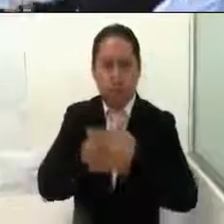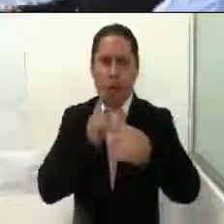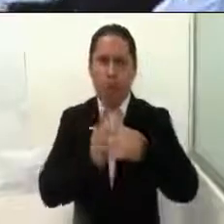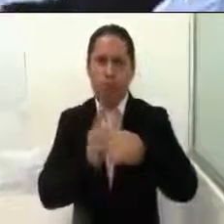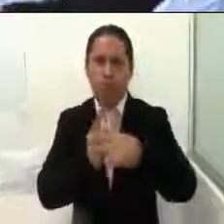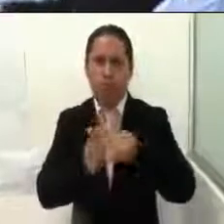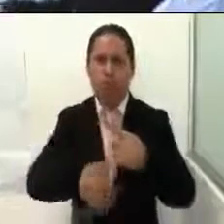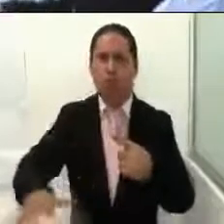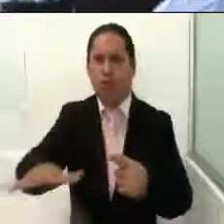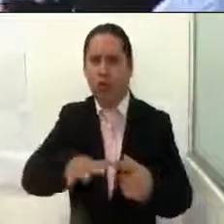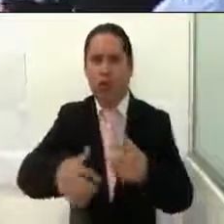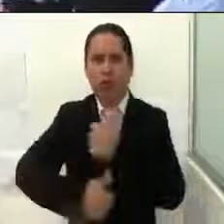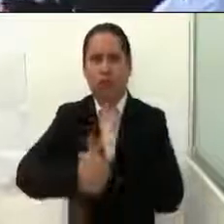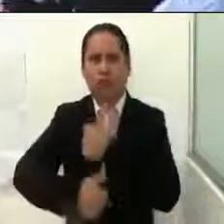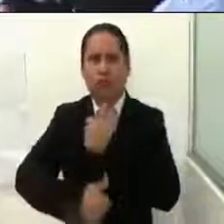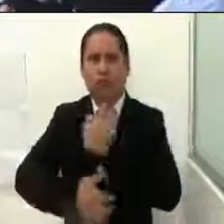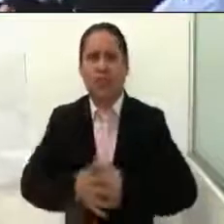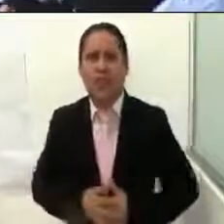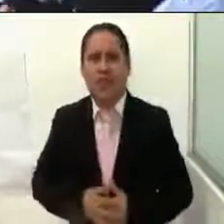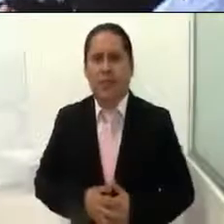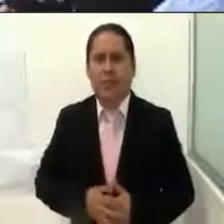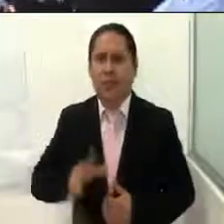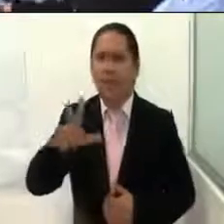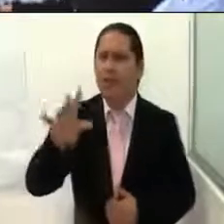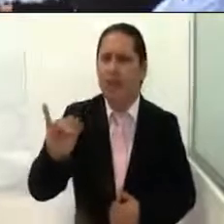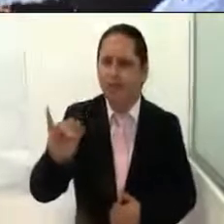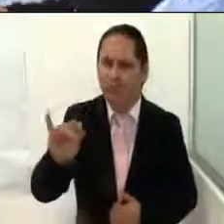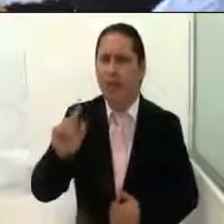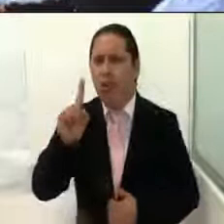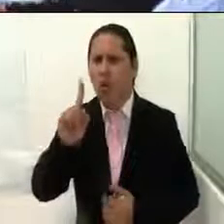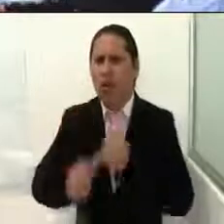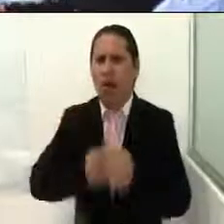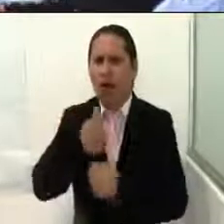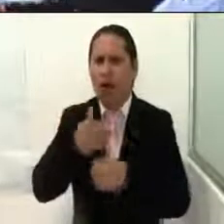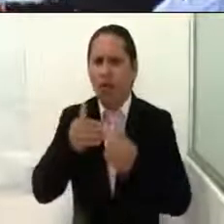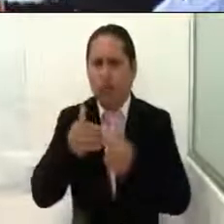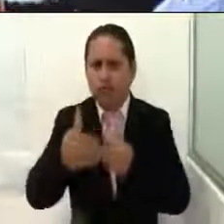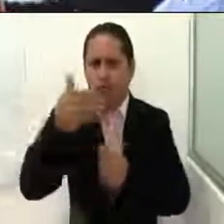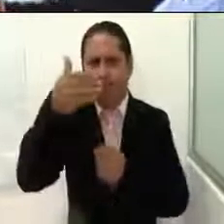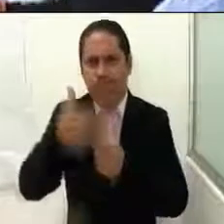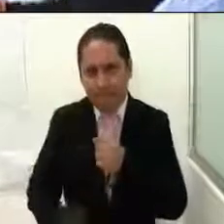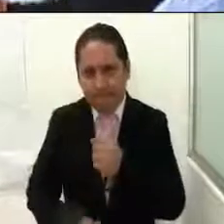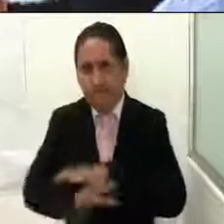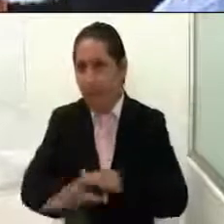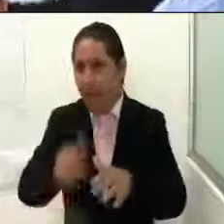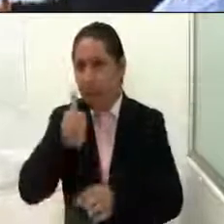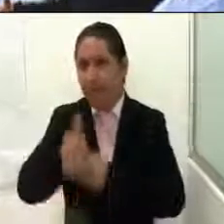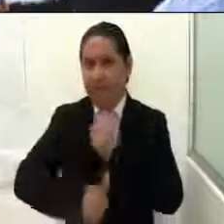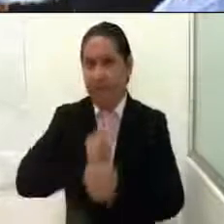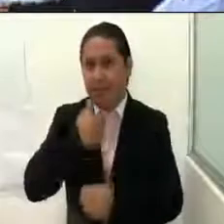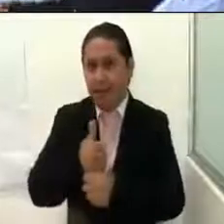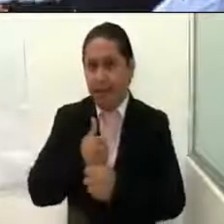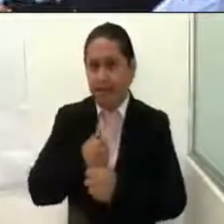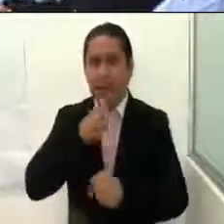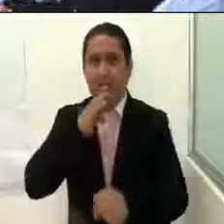competencias así a un año del término de este sexenio al frente de la consejería jurídica